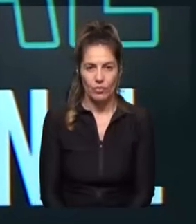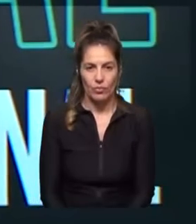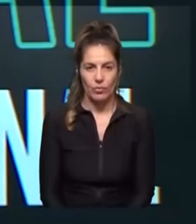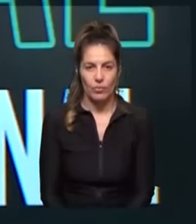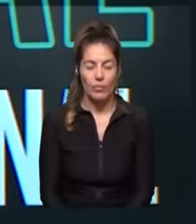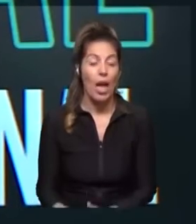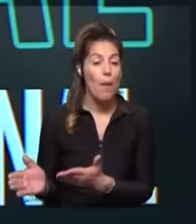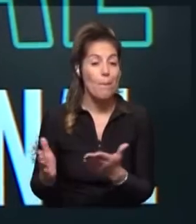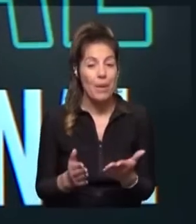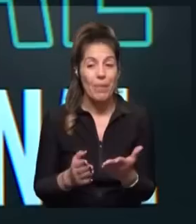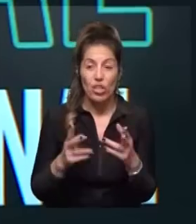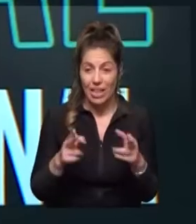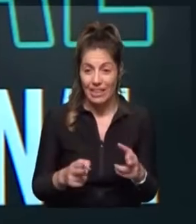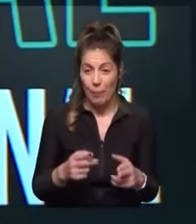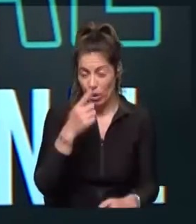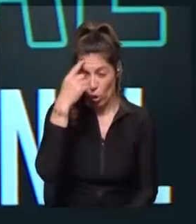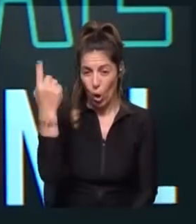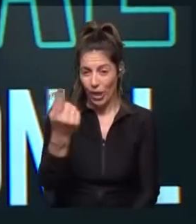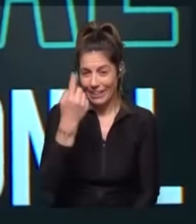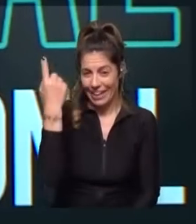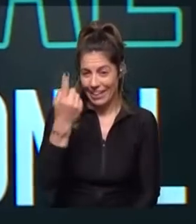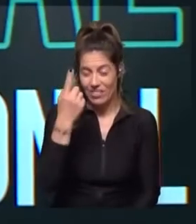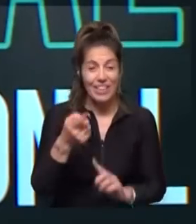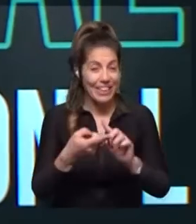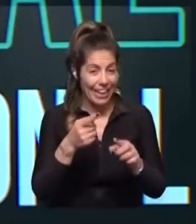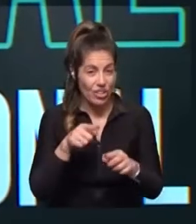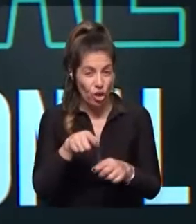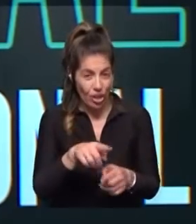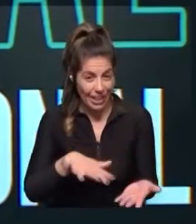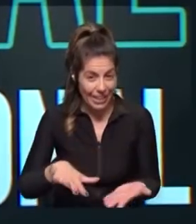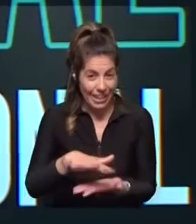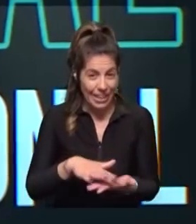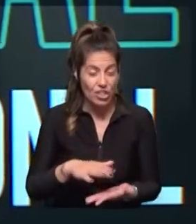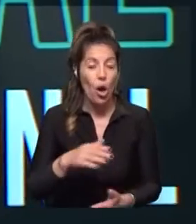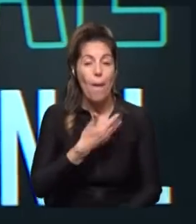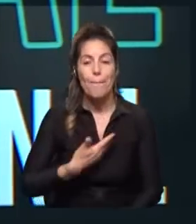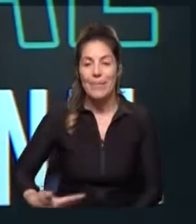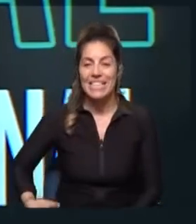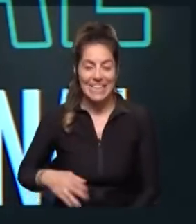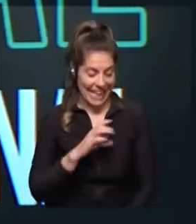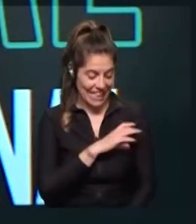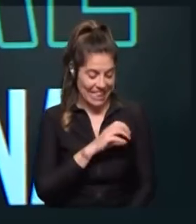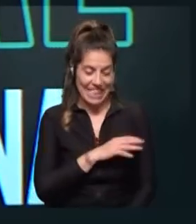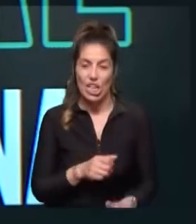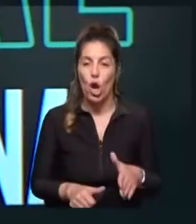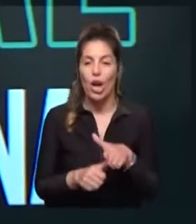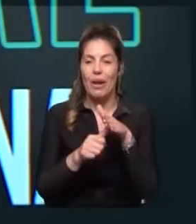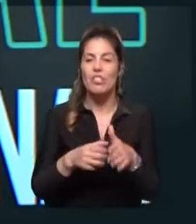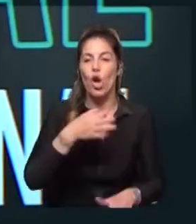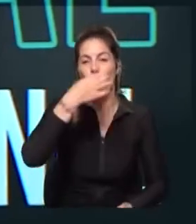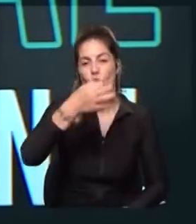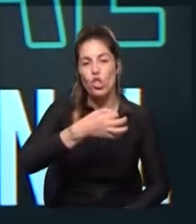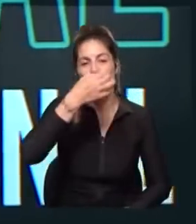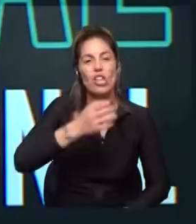qué tal bienvenidos al capítulo internacional que naturalmente tiene que ver con este hecho el presidente chileno Gabriel borics encabezó los actos